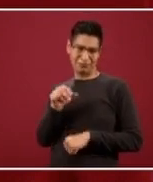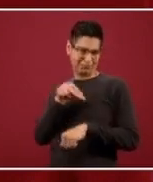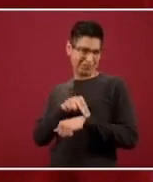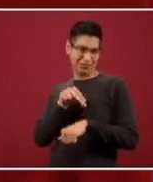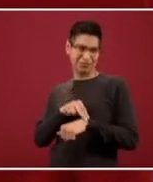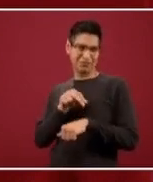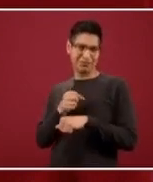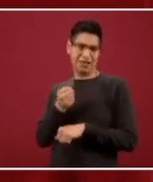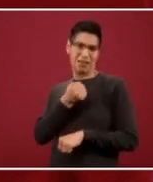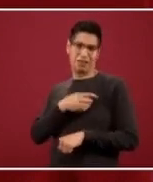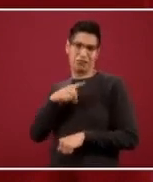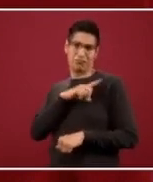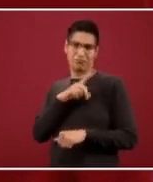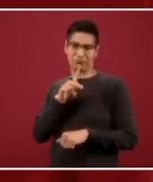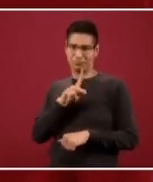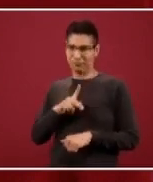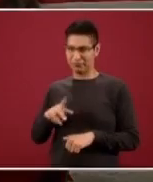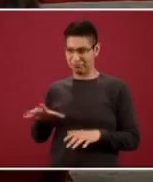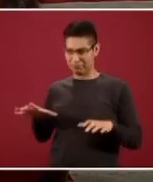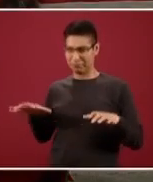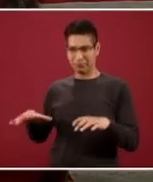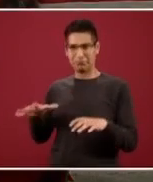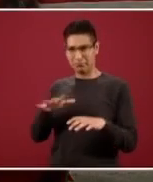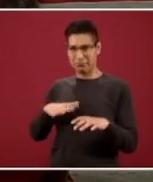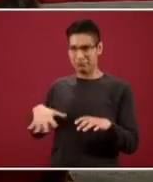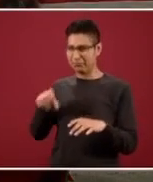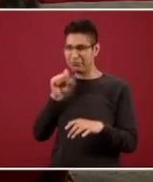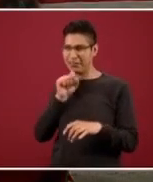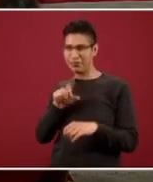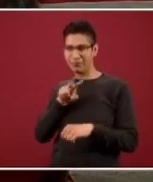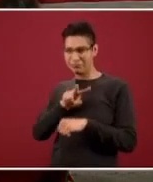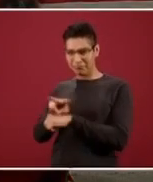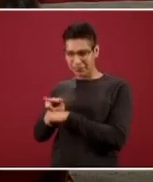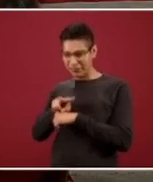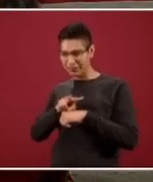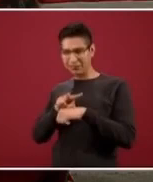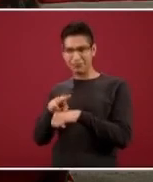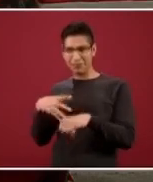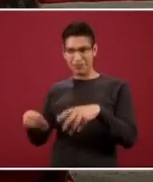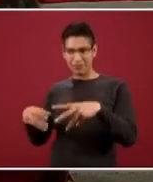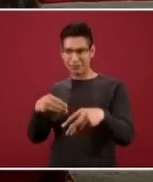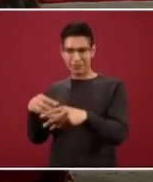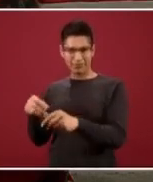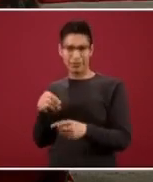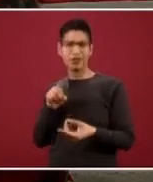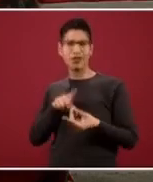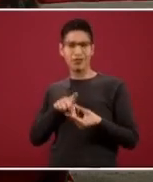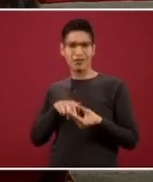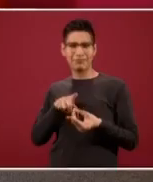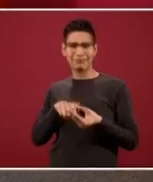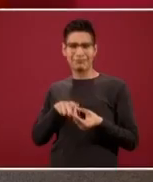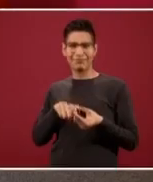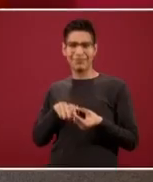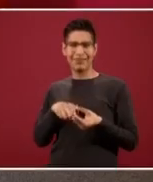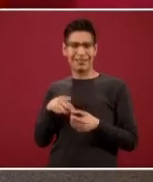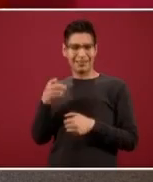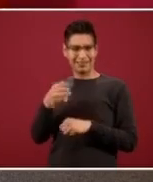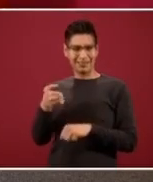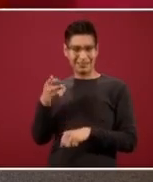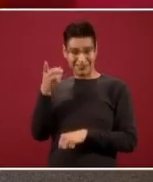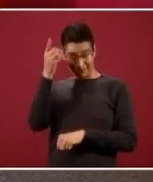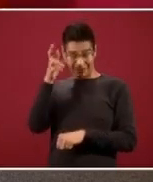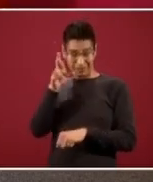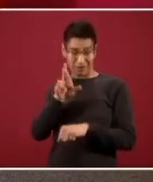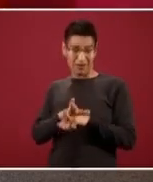epidemiología, que es directora de Investigación Operativa Epidemiológica de la Dirección General de Epidemiología,